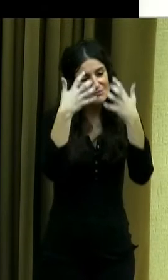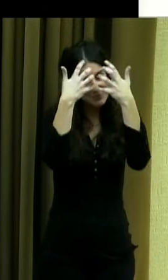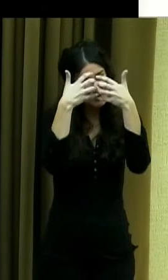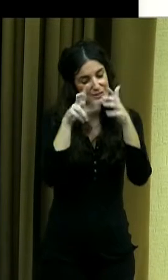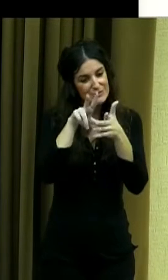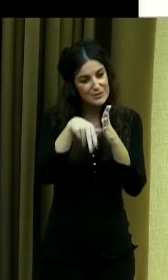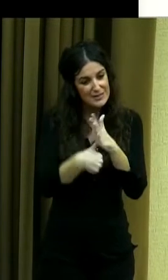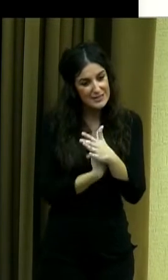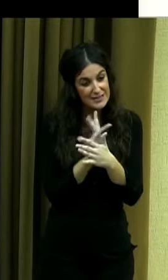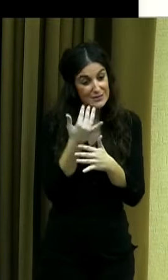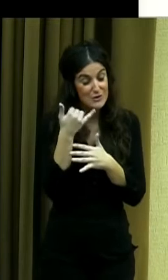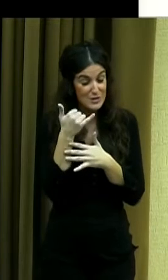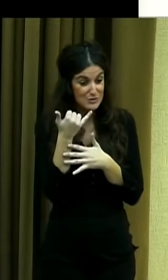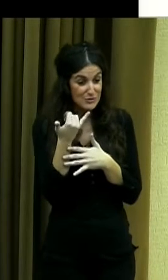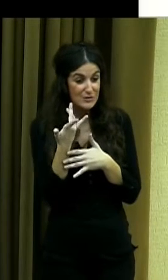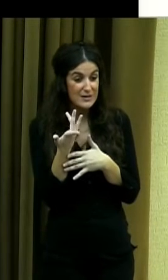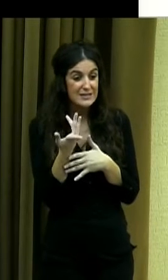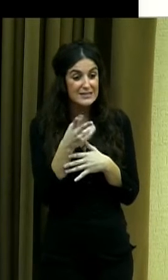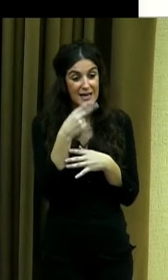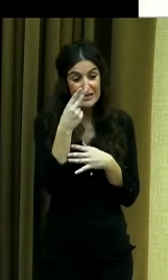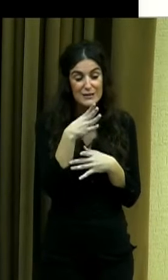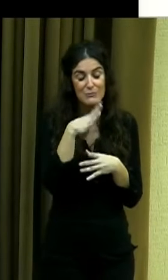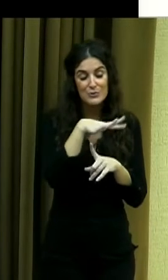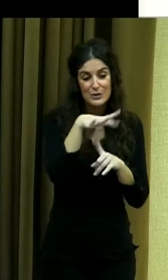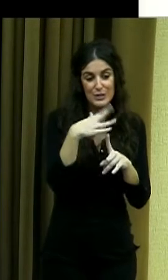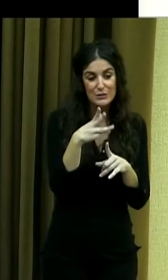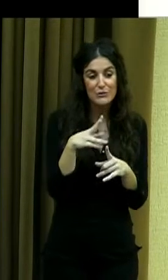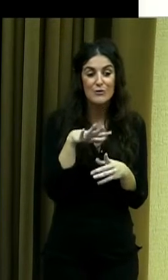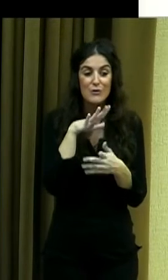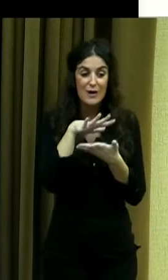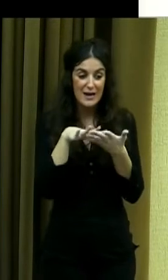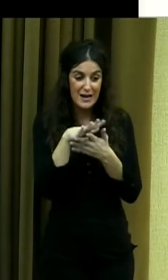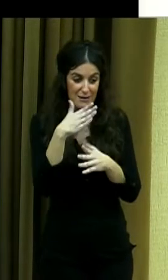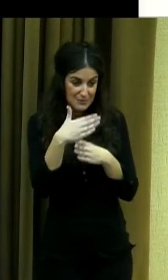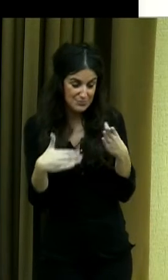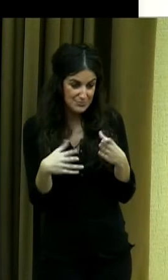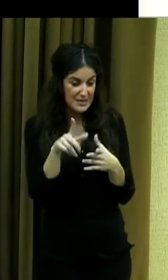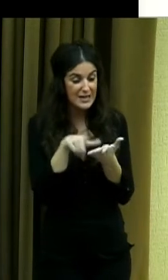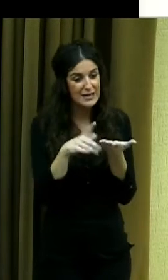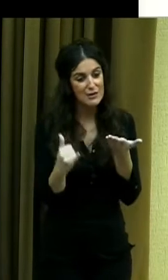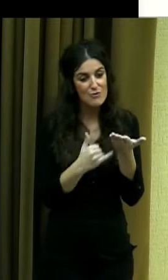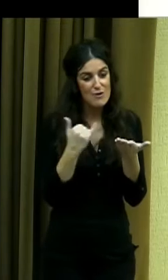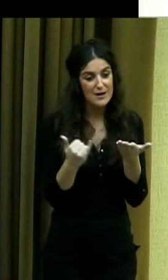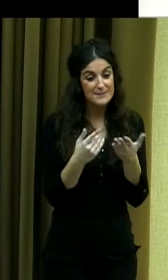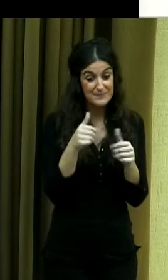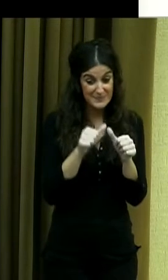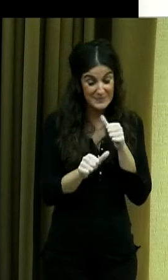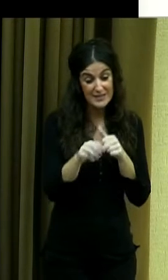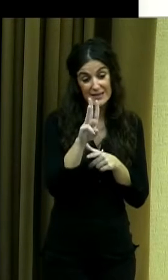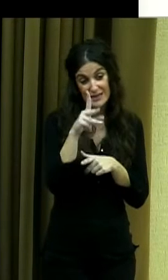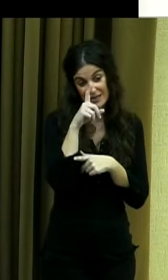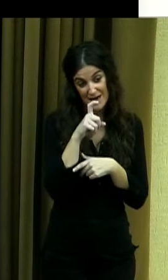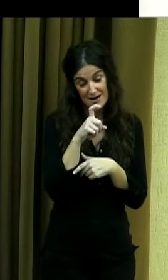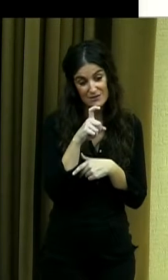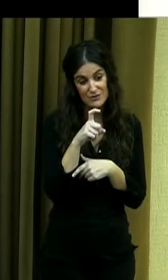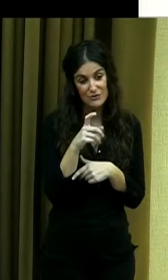seguimiento ocular, la sonrisa, el interés por el entorno, el balbuceo, el lenguaje. Y a partir de 3 años, en las primeras etapas